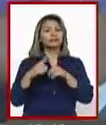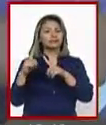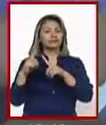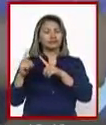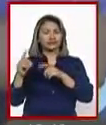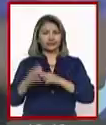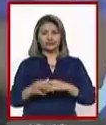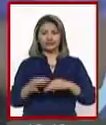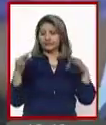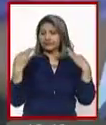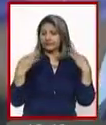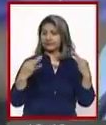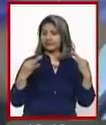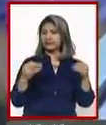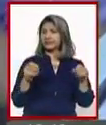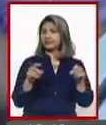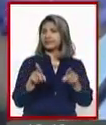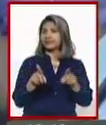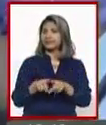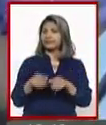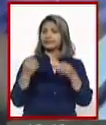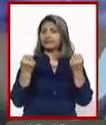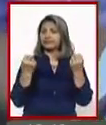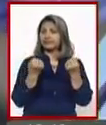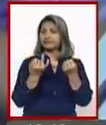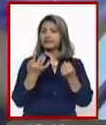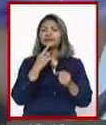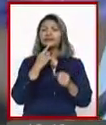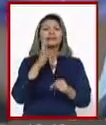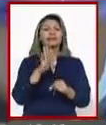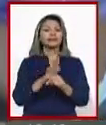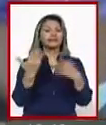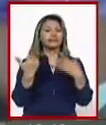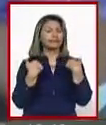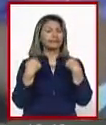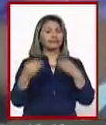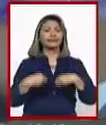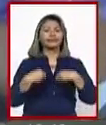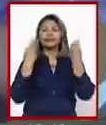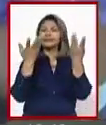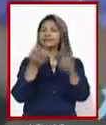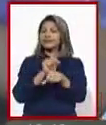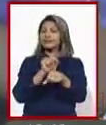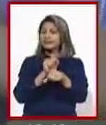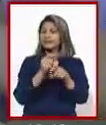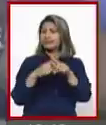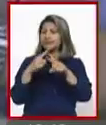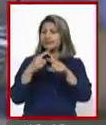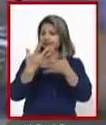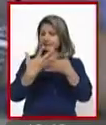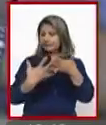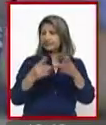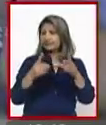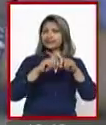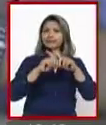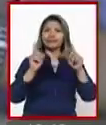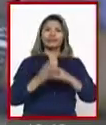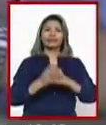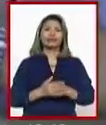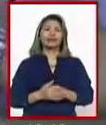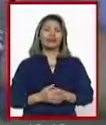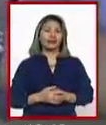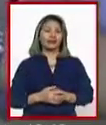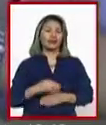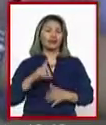varios festejos y hay varios compromisos que él tiene de entrega de obras, de recursos, etcétera. Pero de ahí